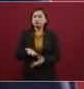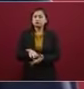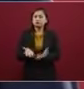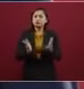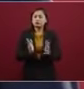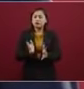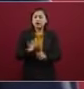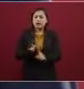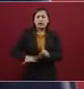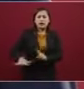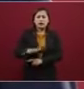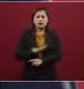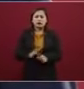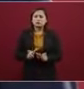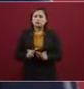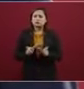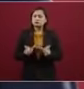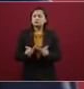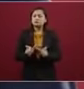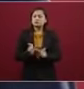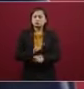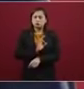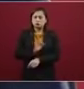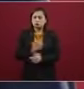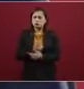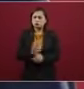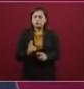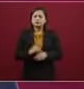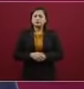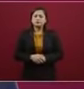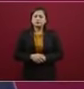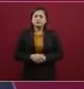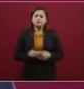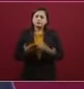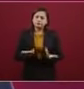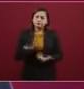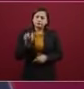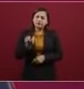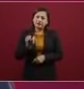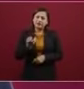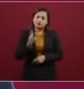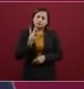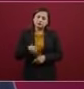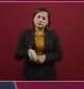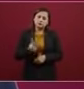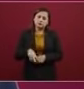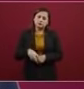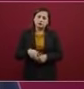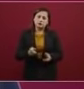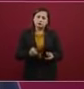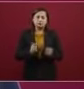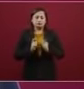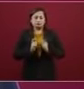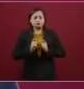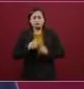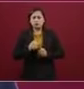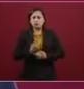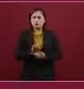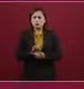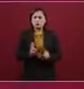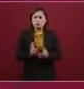precisamente en la actuación esa gran oportunidad de tener la facultad de actuar. Y simple